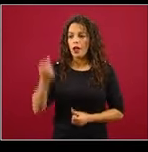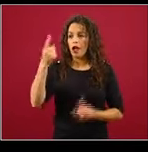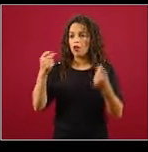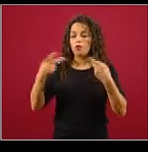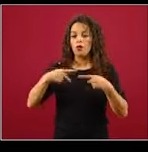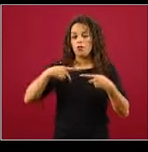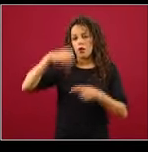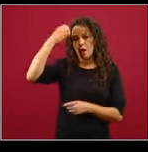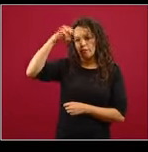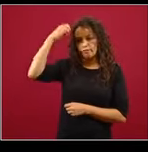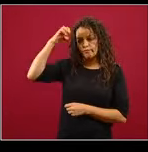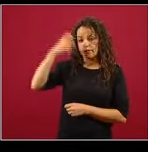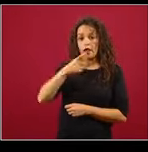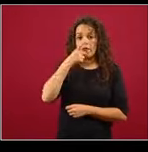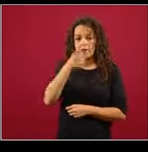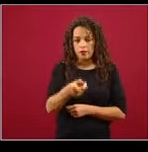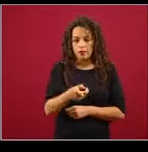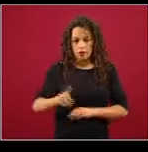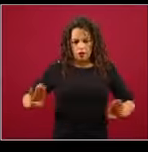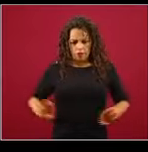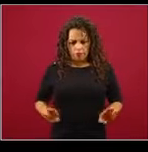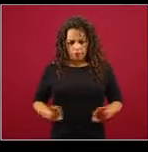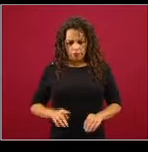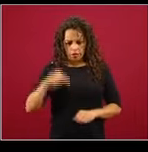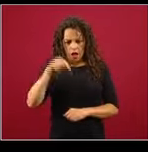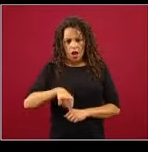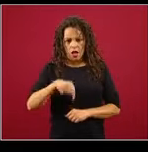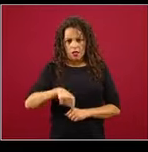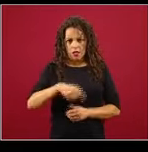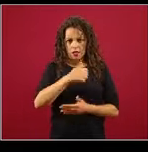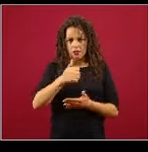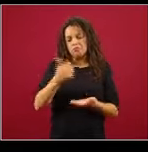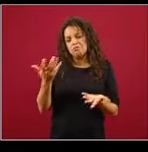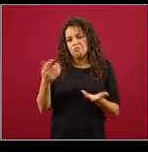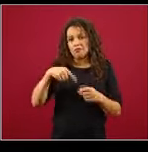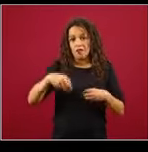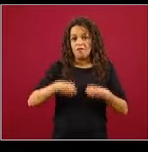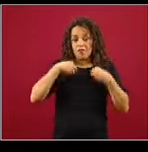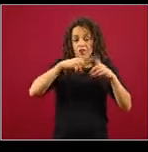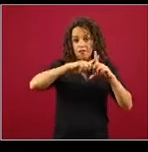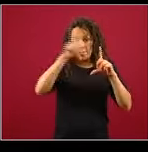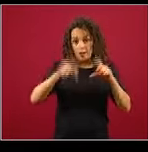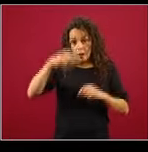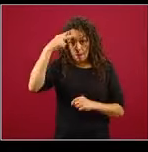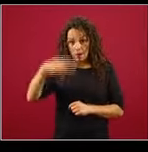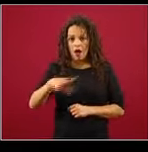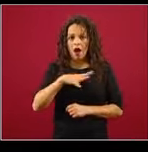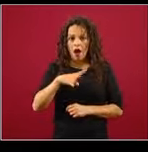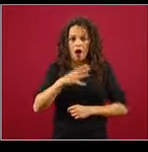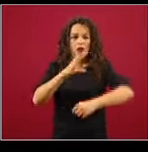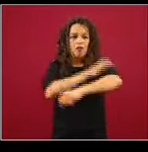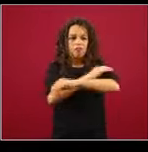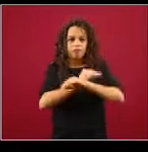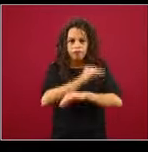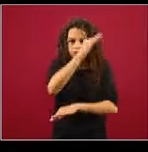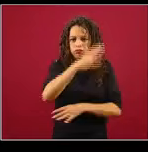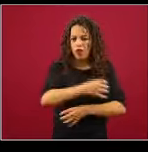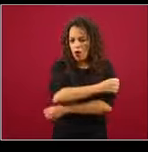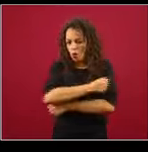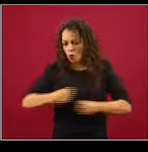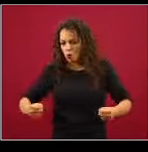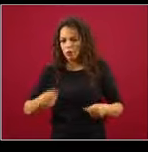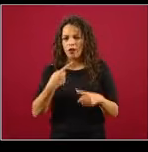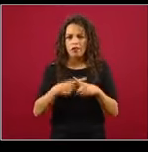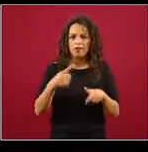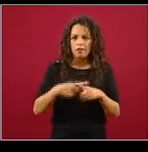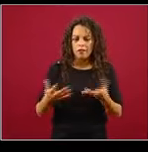las características de nuestra población, que tenemos obesidad, hipertensión, etcétera, iniciativas como inmunidad del rebaño que